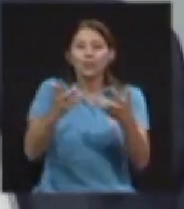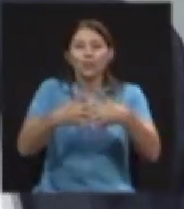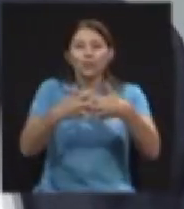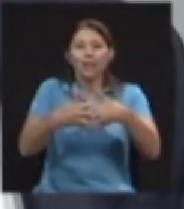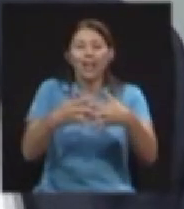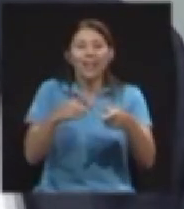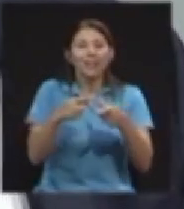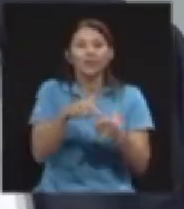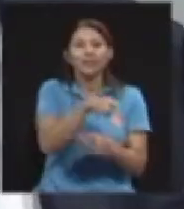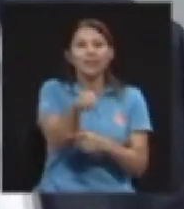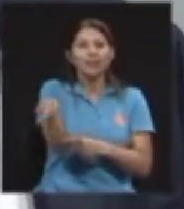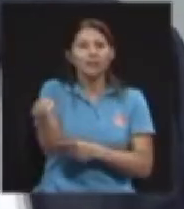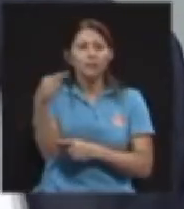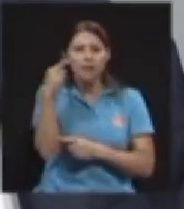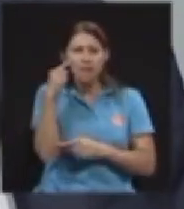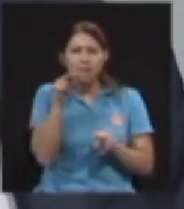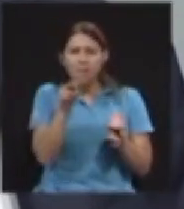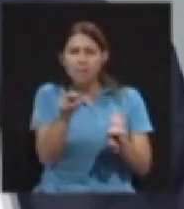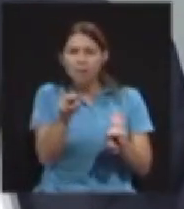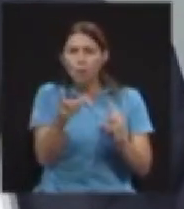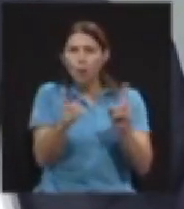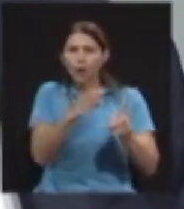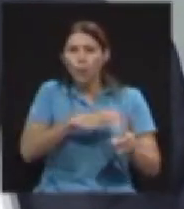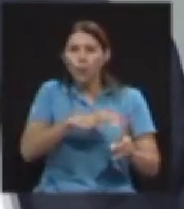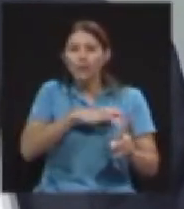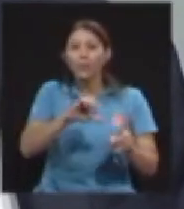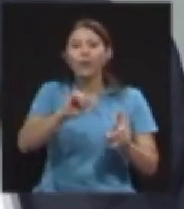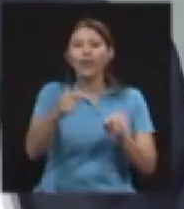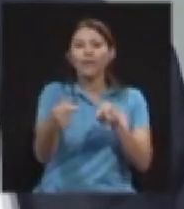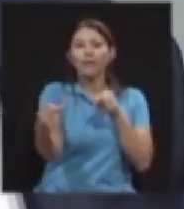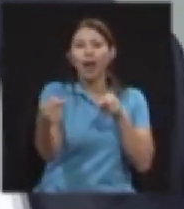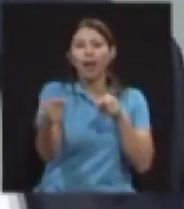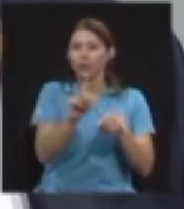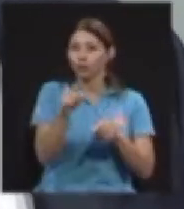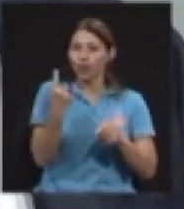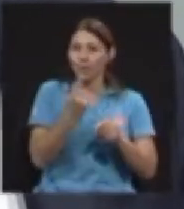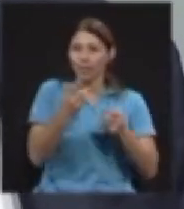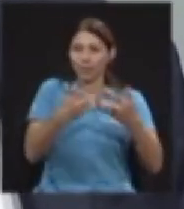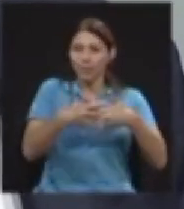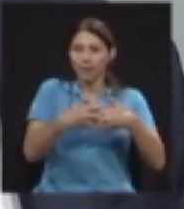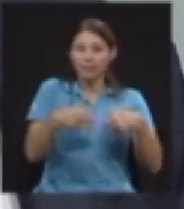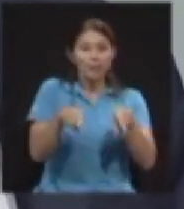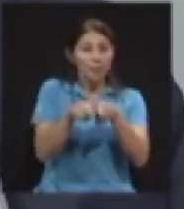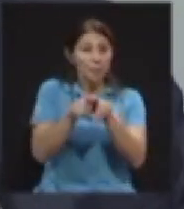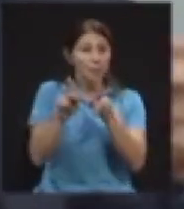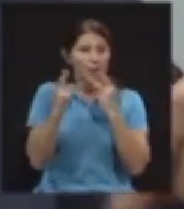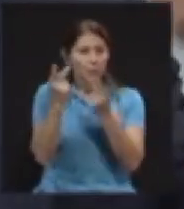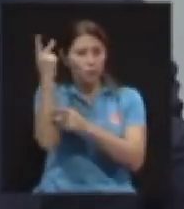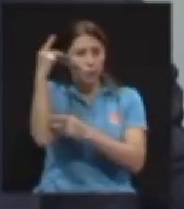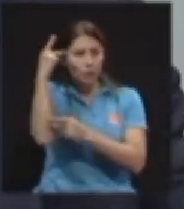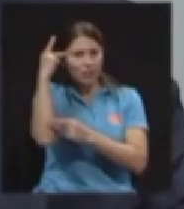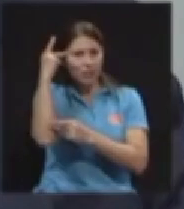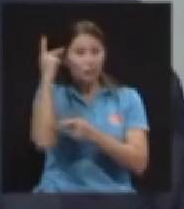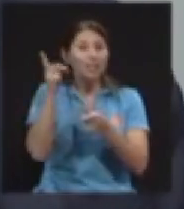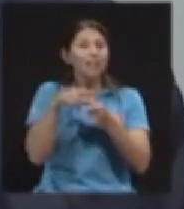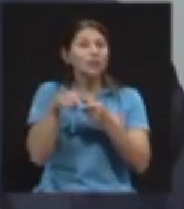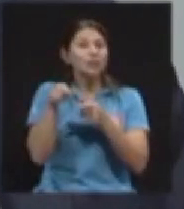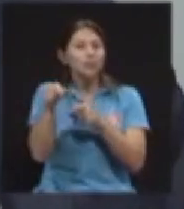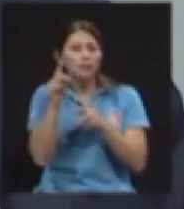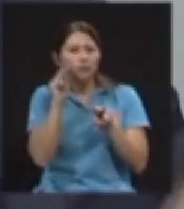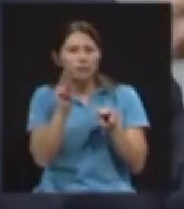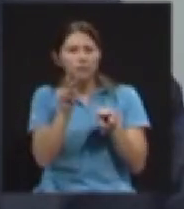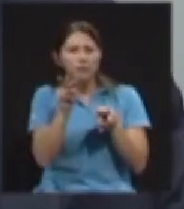de predecir cuál va a ser el comportamiento de su rival, no solamente a nivel de empresas, sino también a nivel de partidos políticos. Y le indican a un candidato